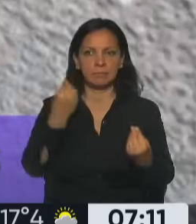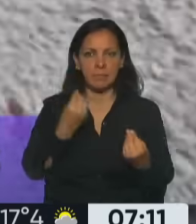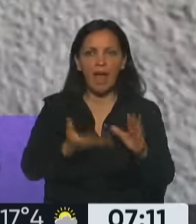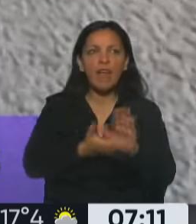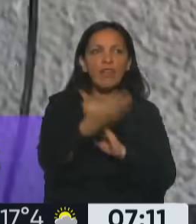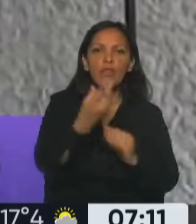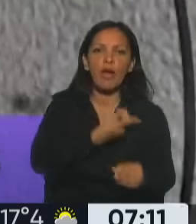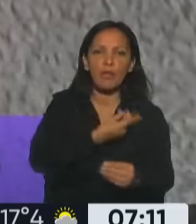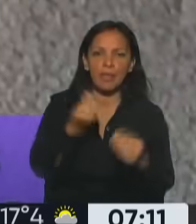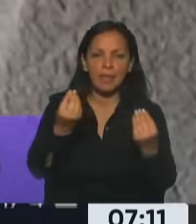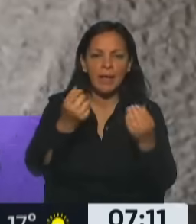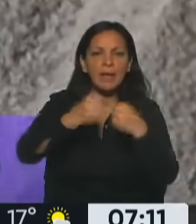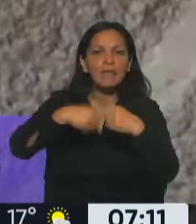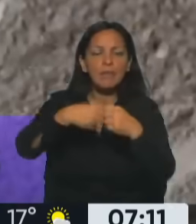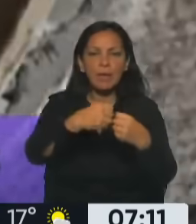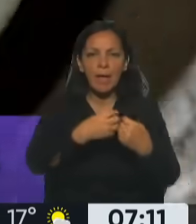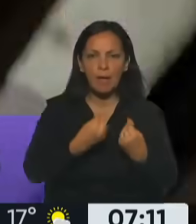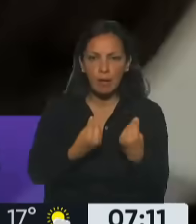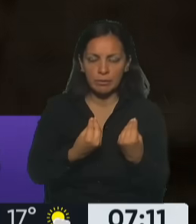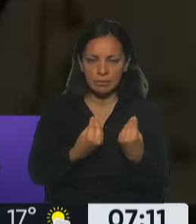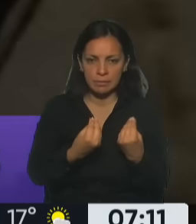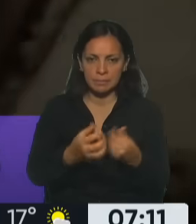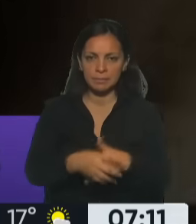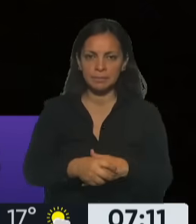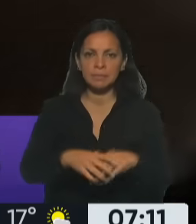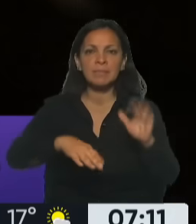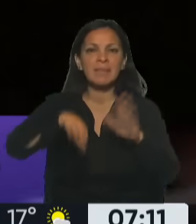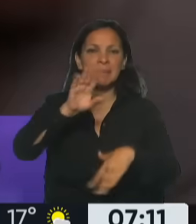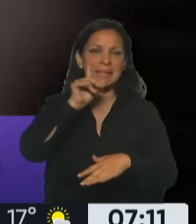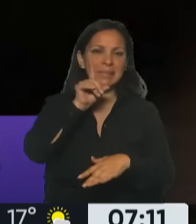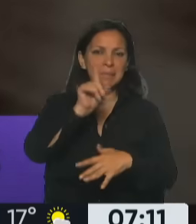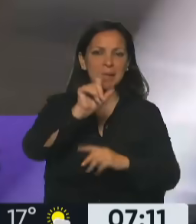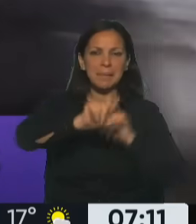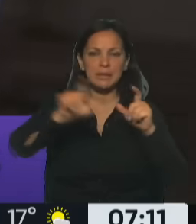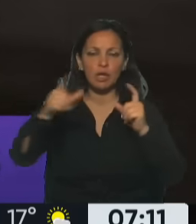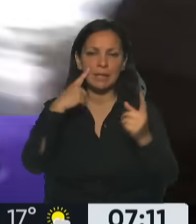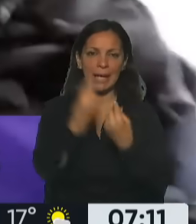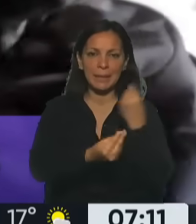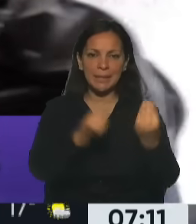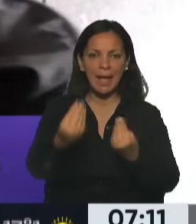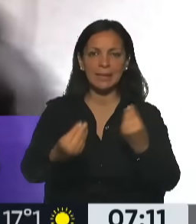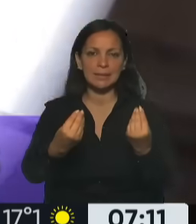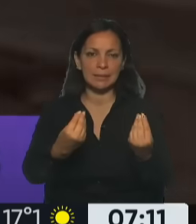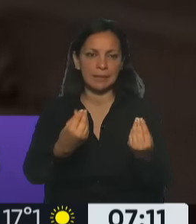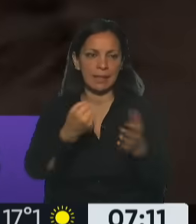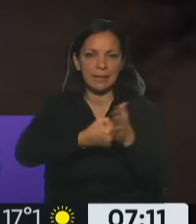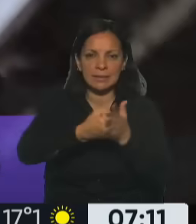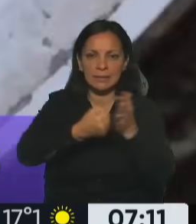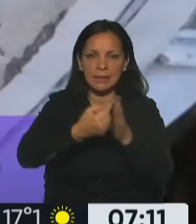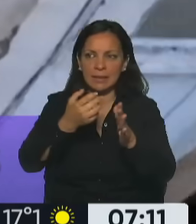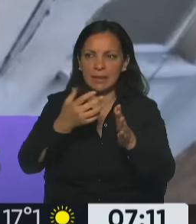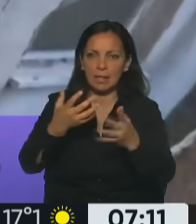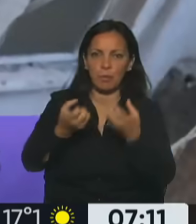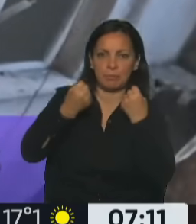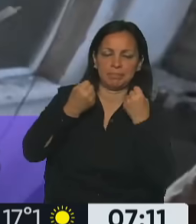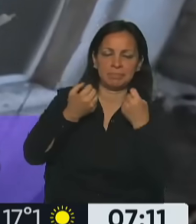refugian en este momento los miles y miles de habitantes que tratan de huir de las bombas y los